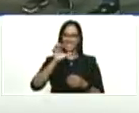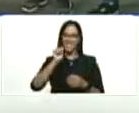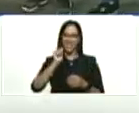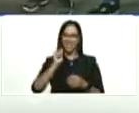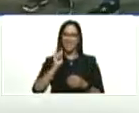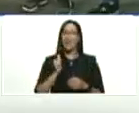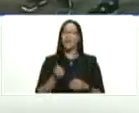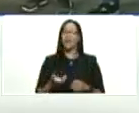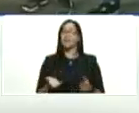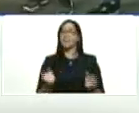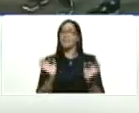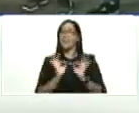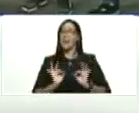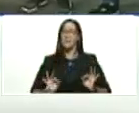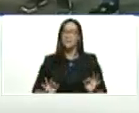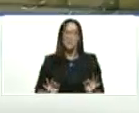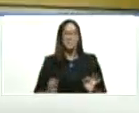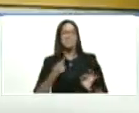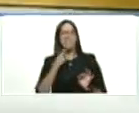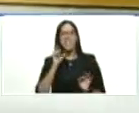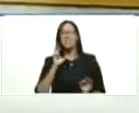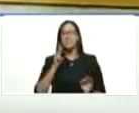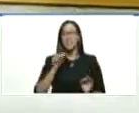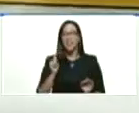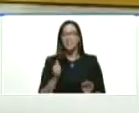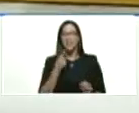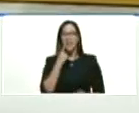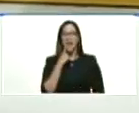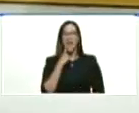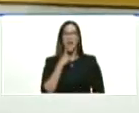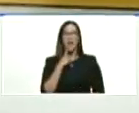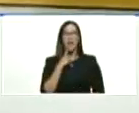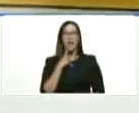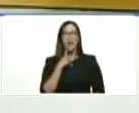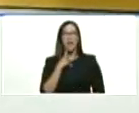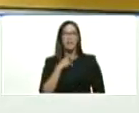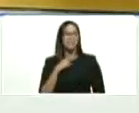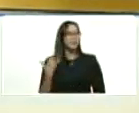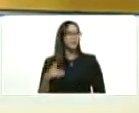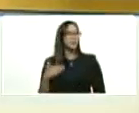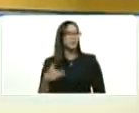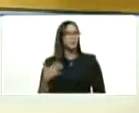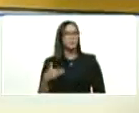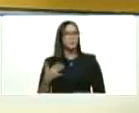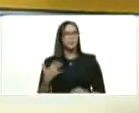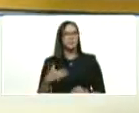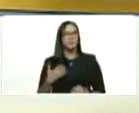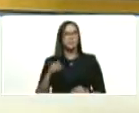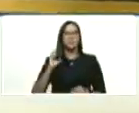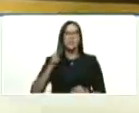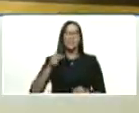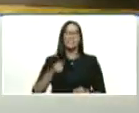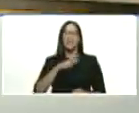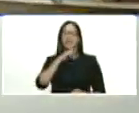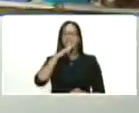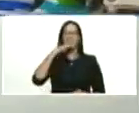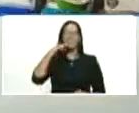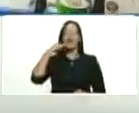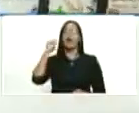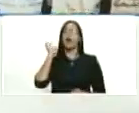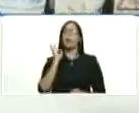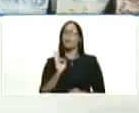Nada más que decir Nutrichicha y la boca se me hace agua. Una chicha bien sabrosa,